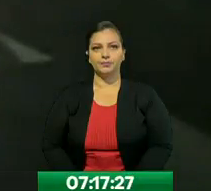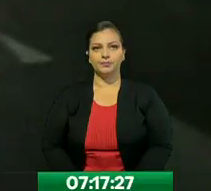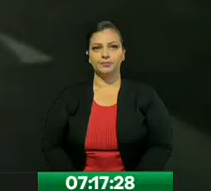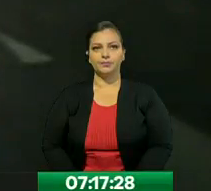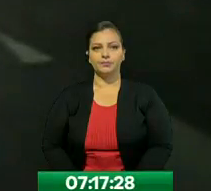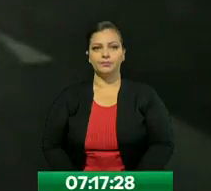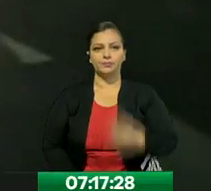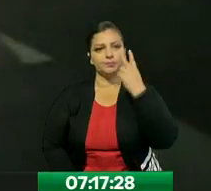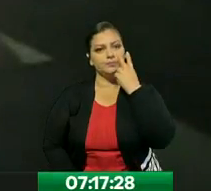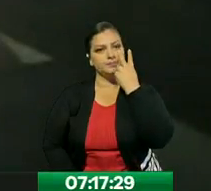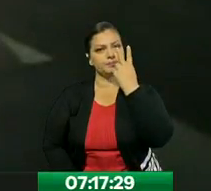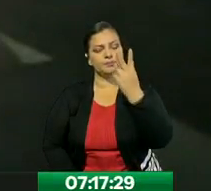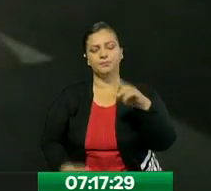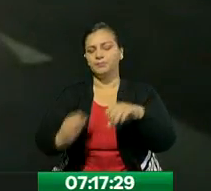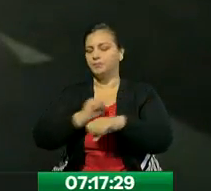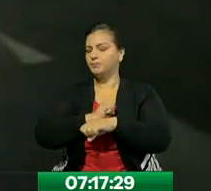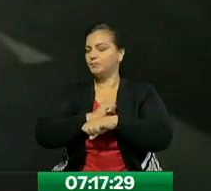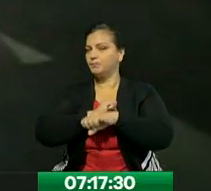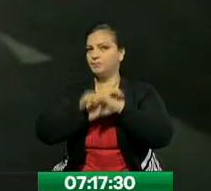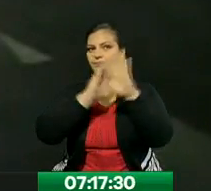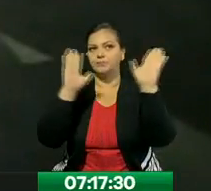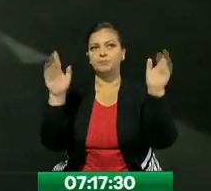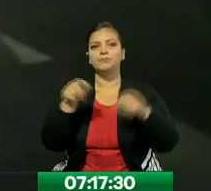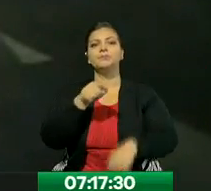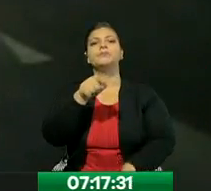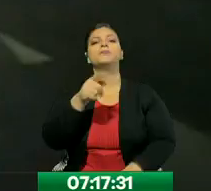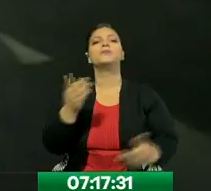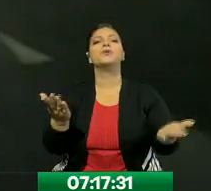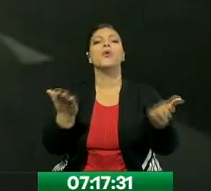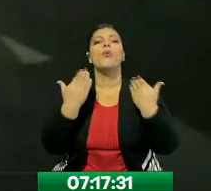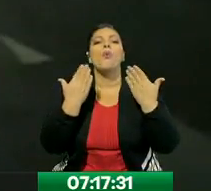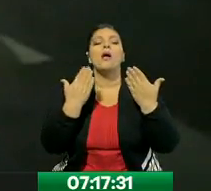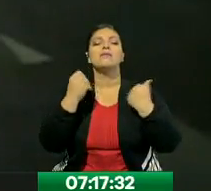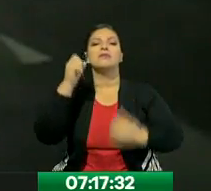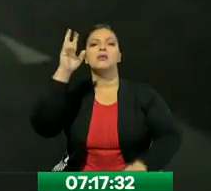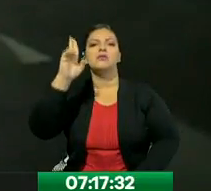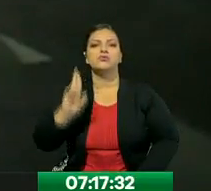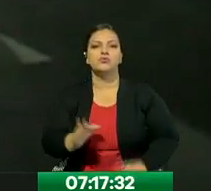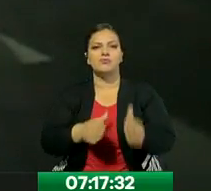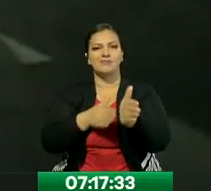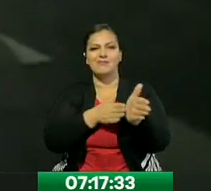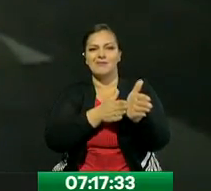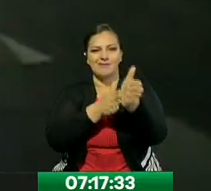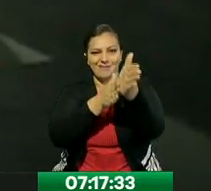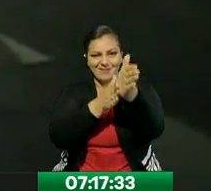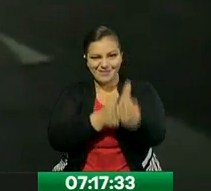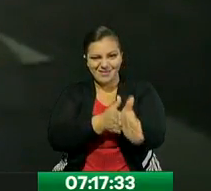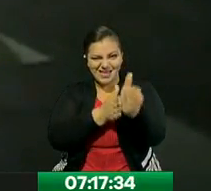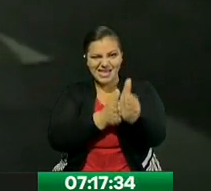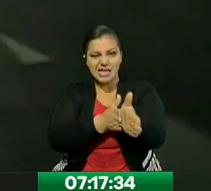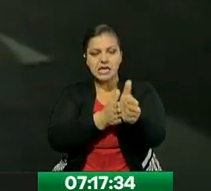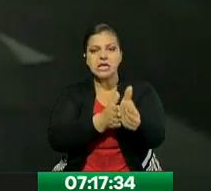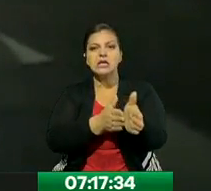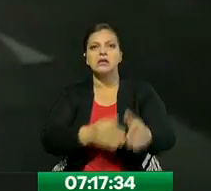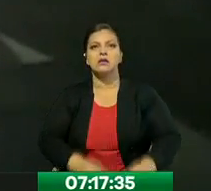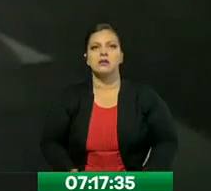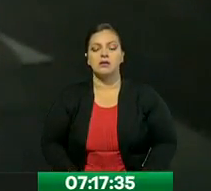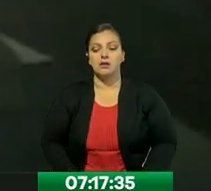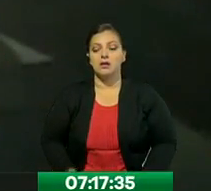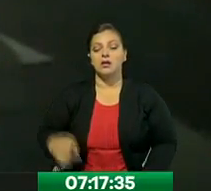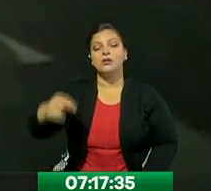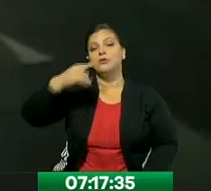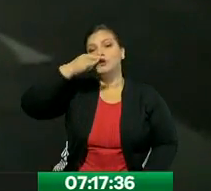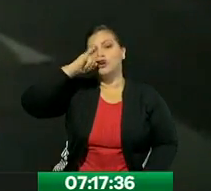En este video del interior de la terminal sur de la Metrovía, vemos como uno de los alimentadores de pronto frena